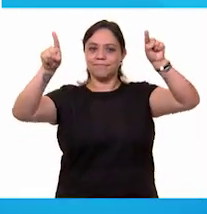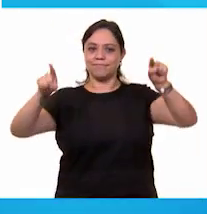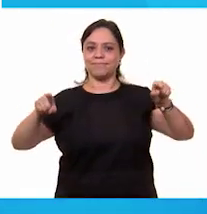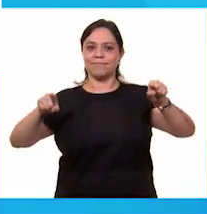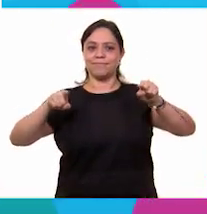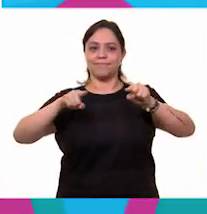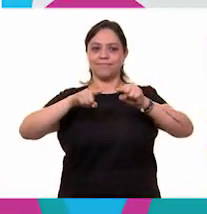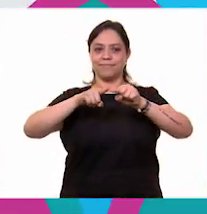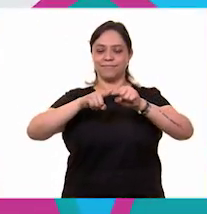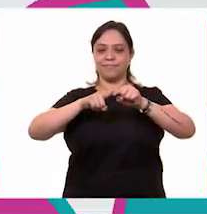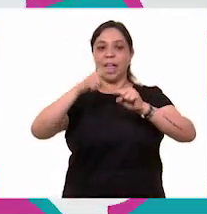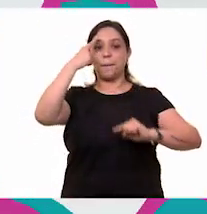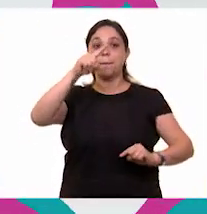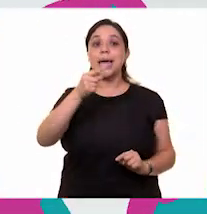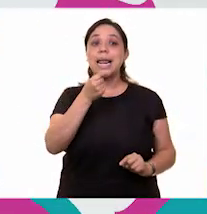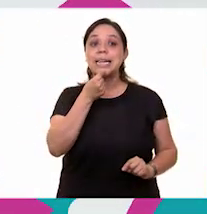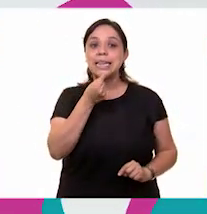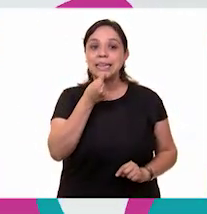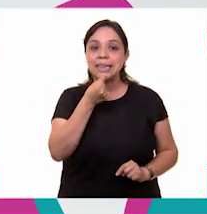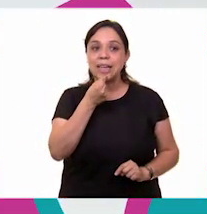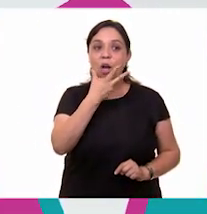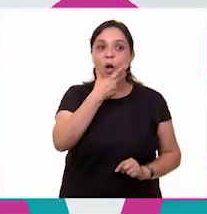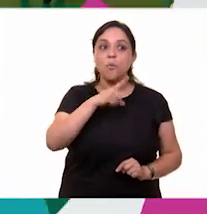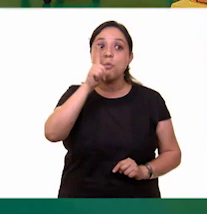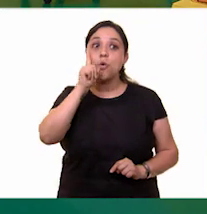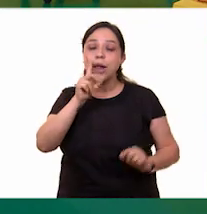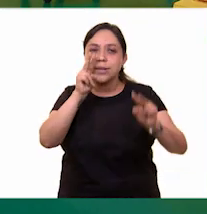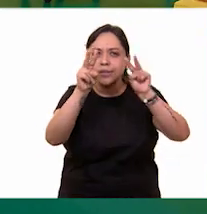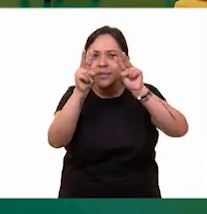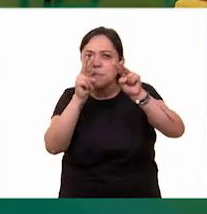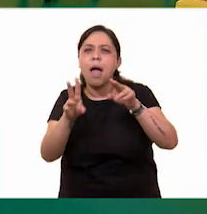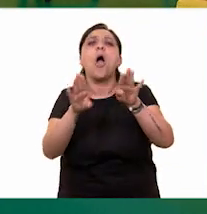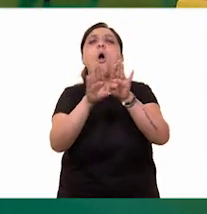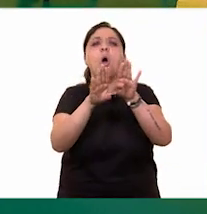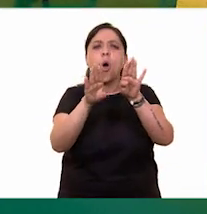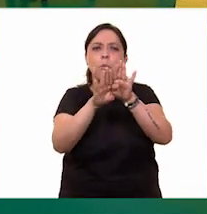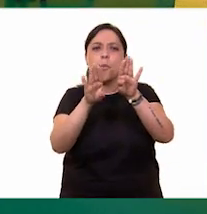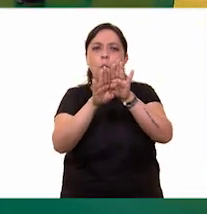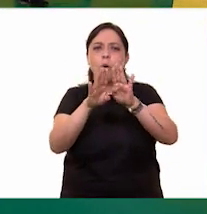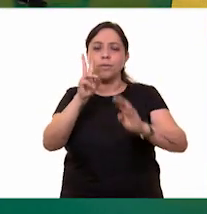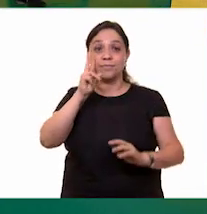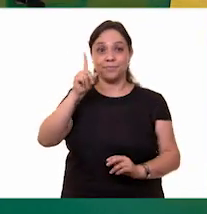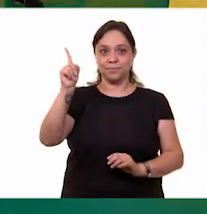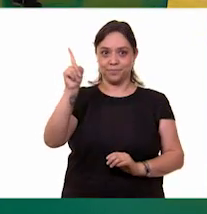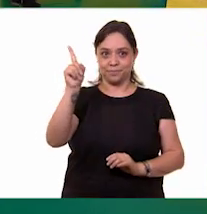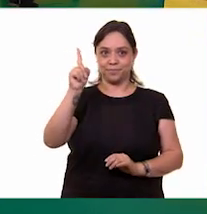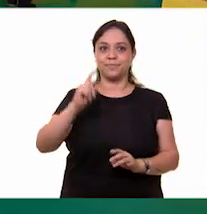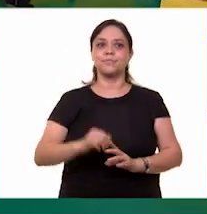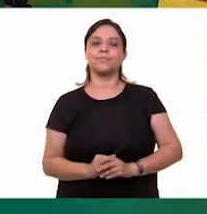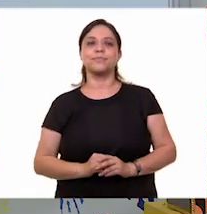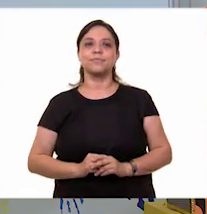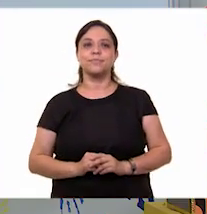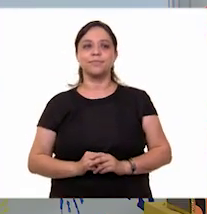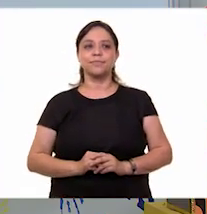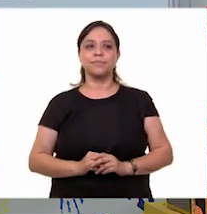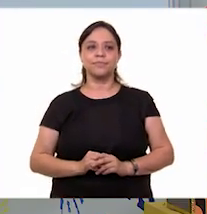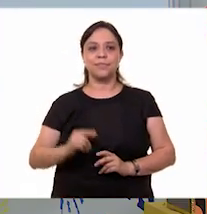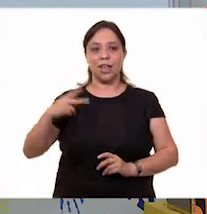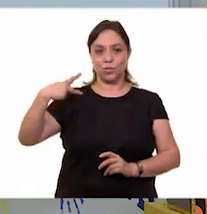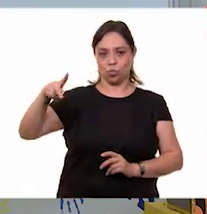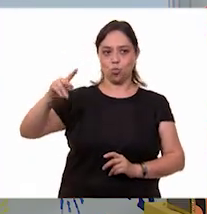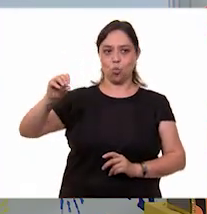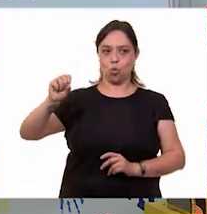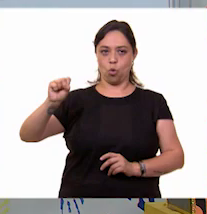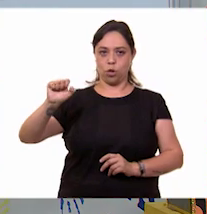que nuestras niñas y niños observen de mejor manera cómo quedaron. Entonces, aquí está tu mantel. Tenemos